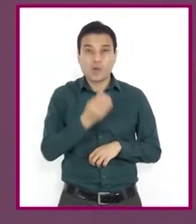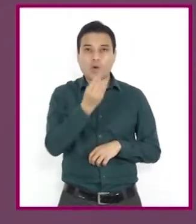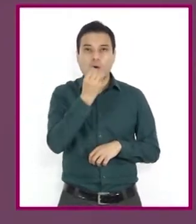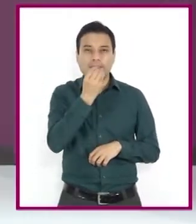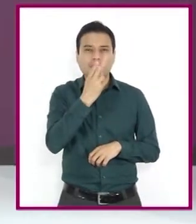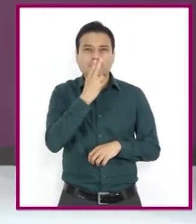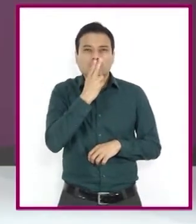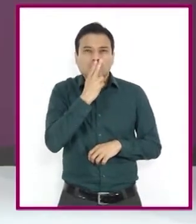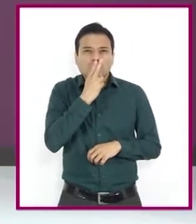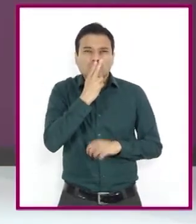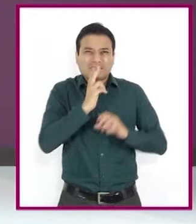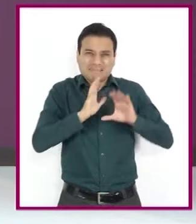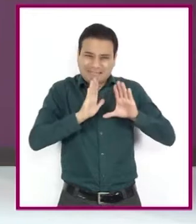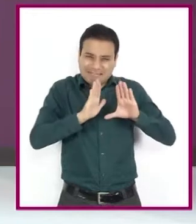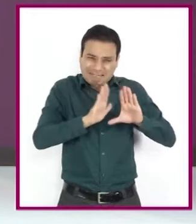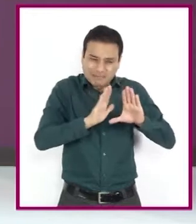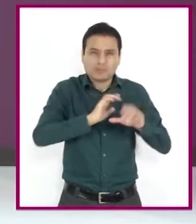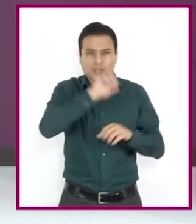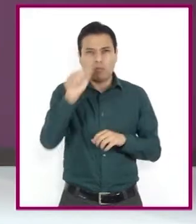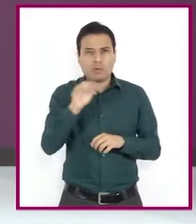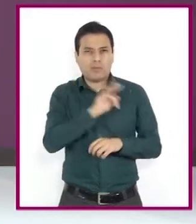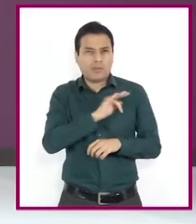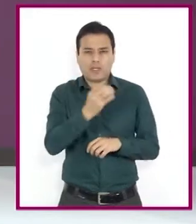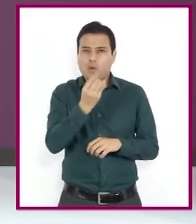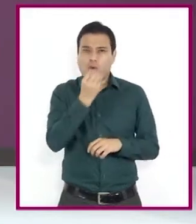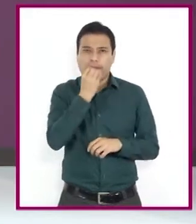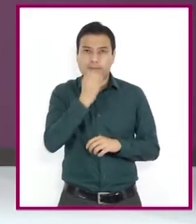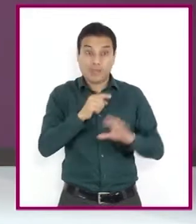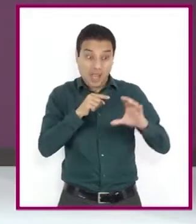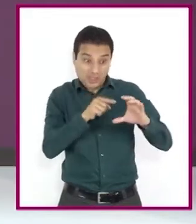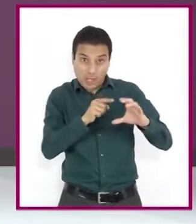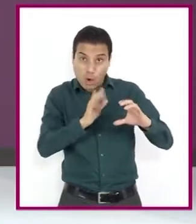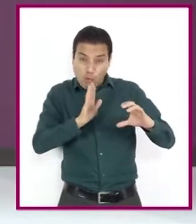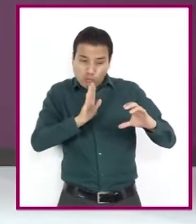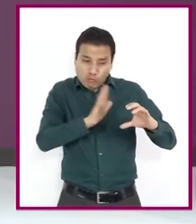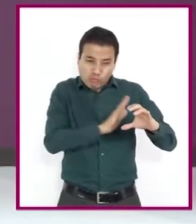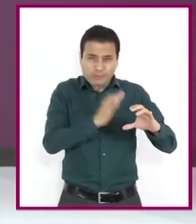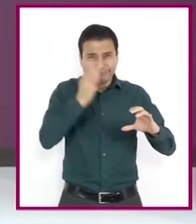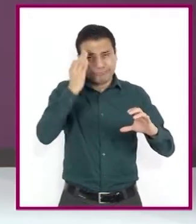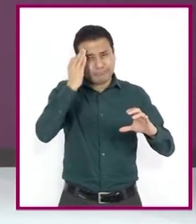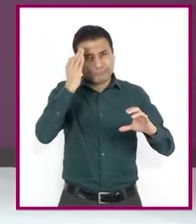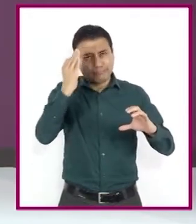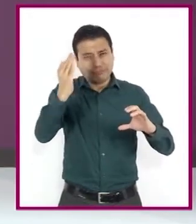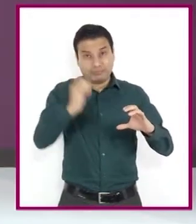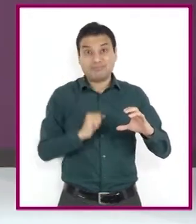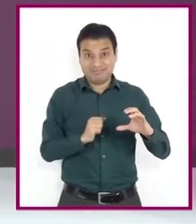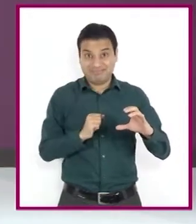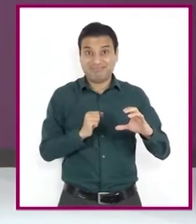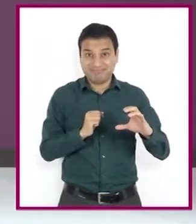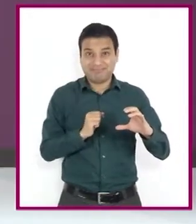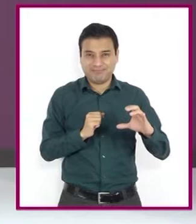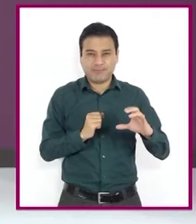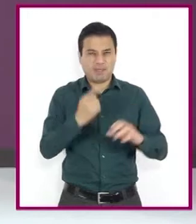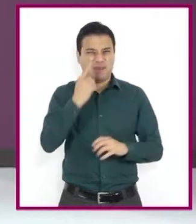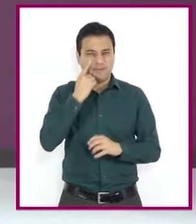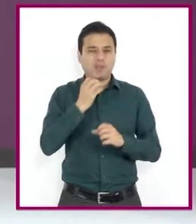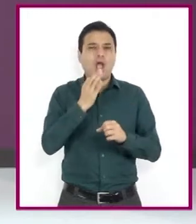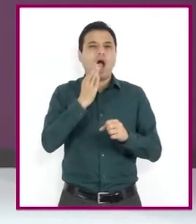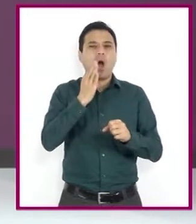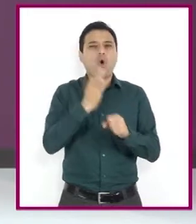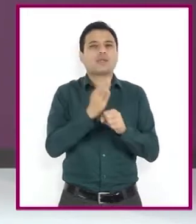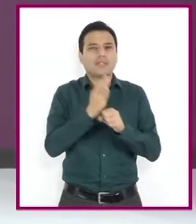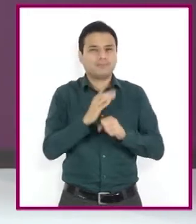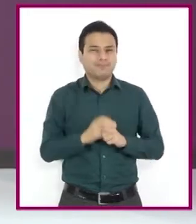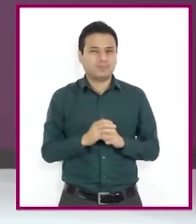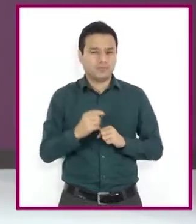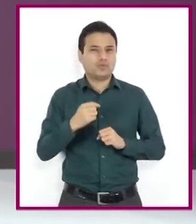y mantenerlas comestibles durante largos periodos de tiempo. Vamos a emplear el método de salazón para